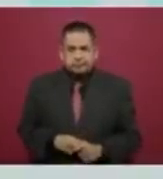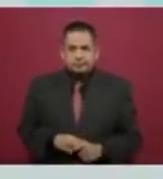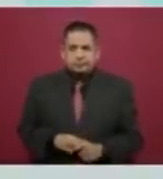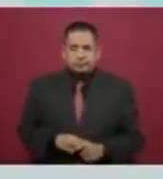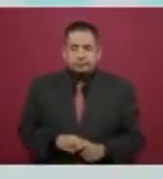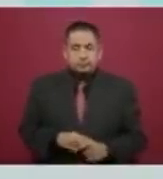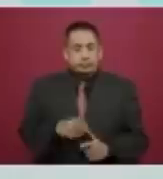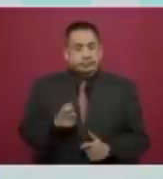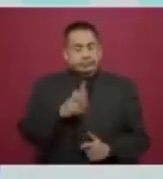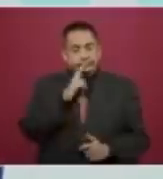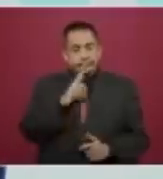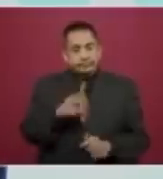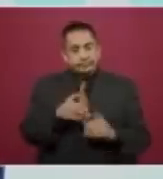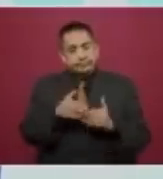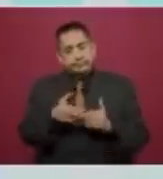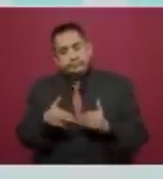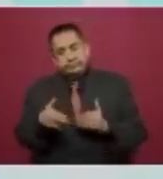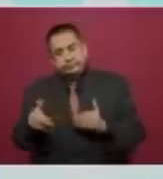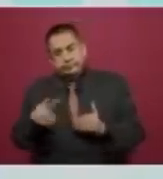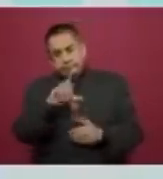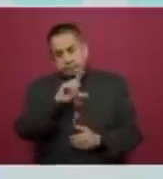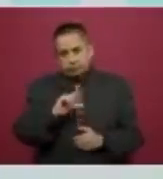Este es el resultado.